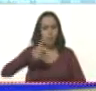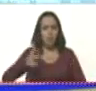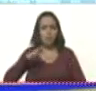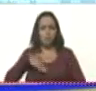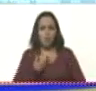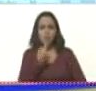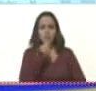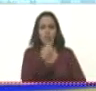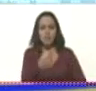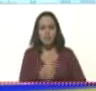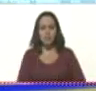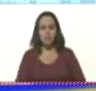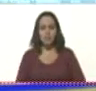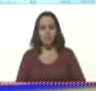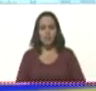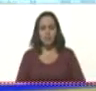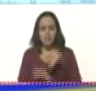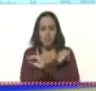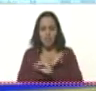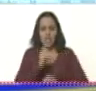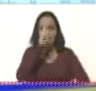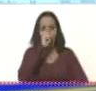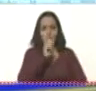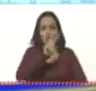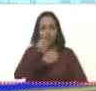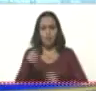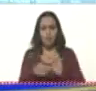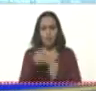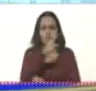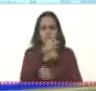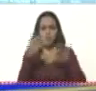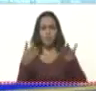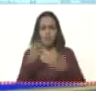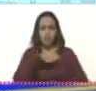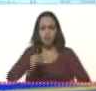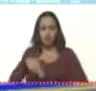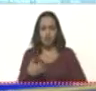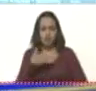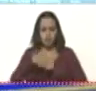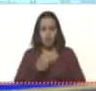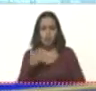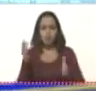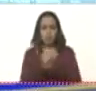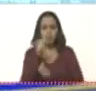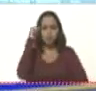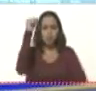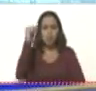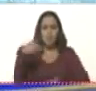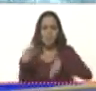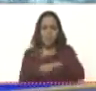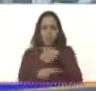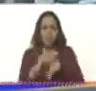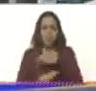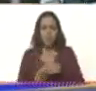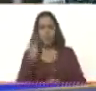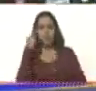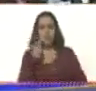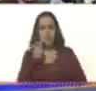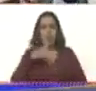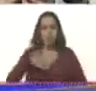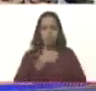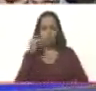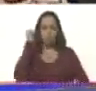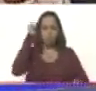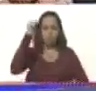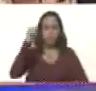podemos decir, finalizando el año 2019... ¡hemos triunfado! ¡La revolución bolivariana ha